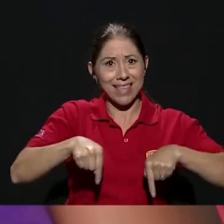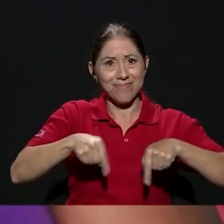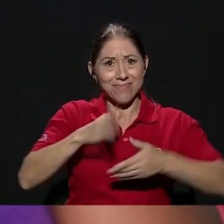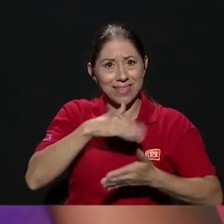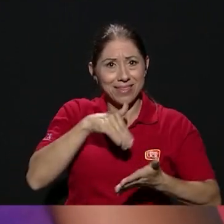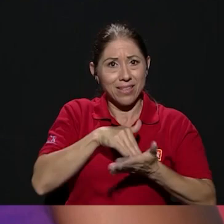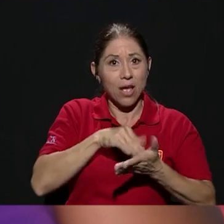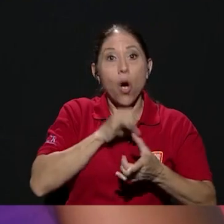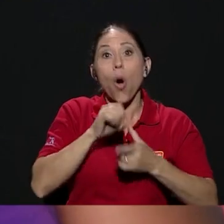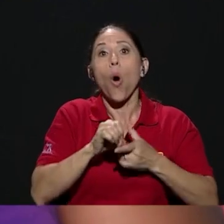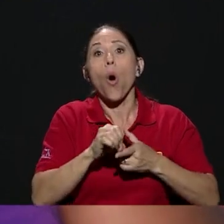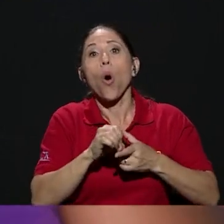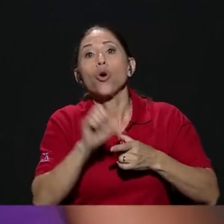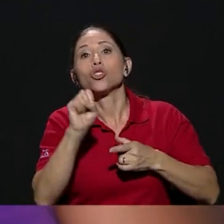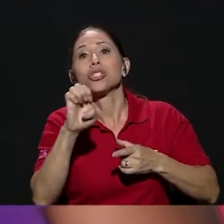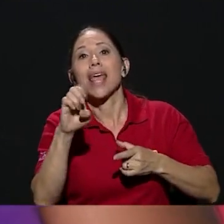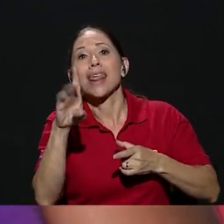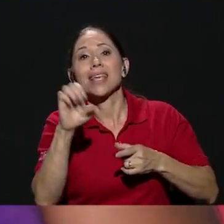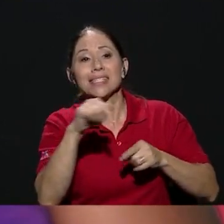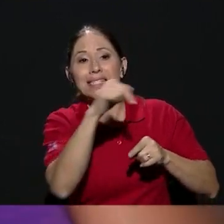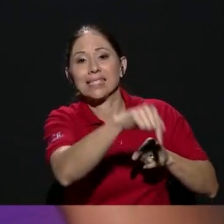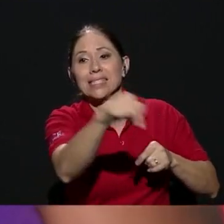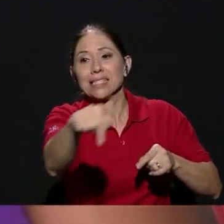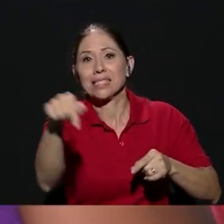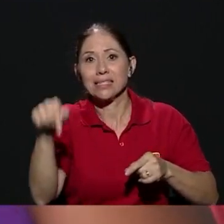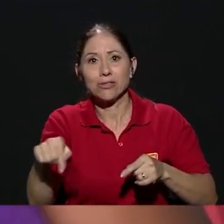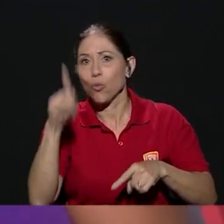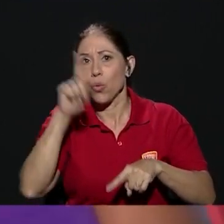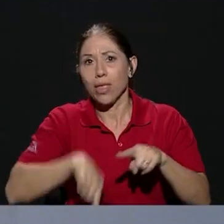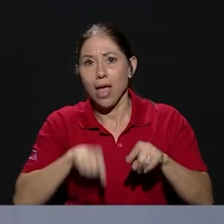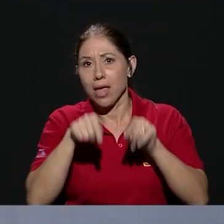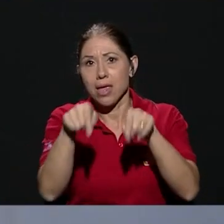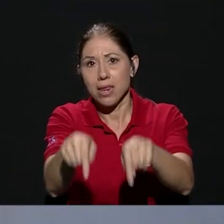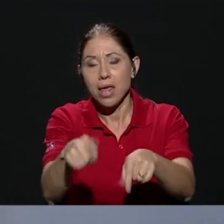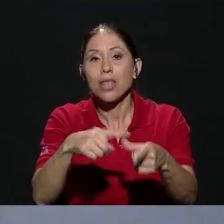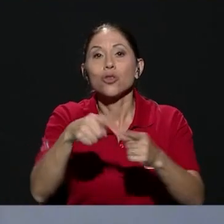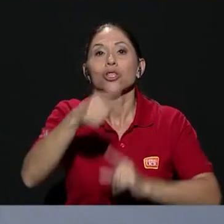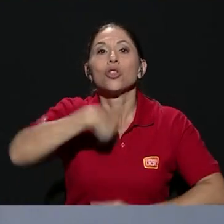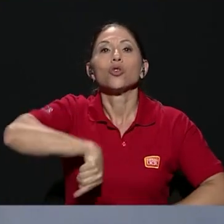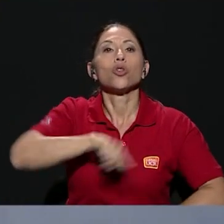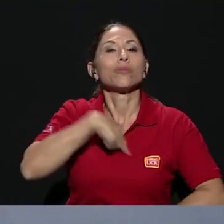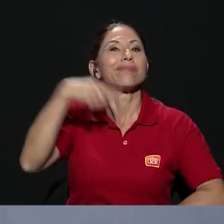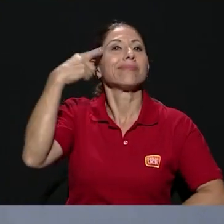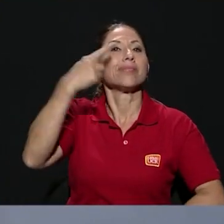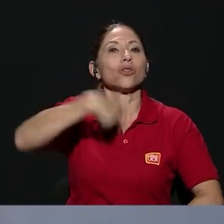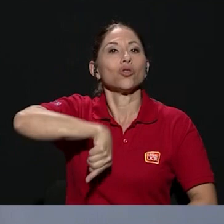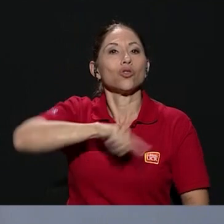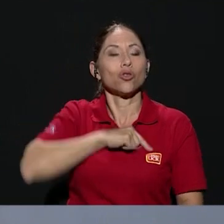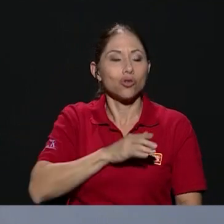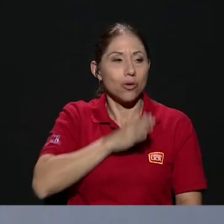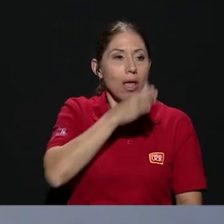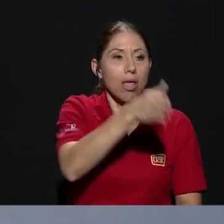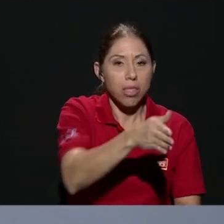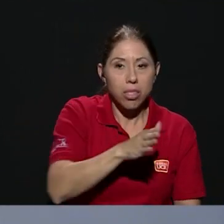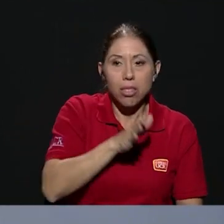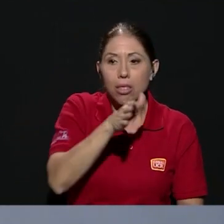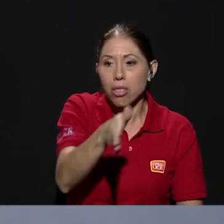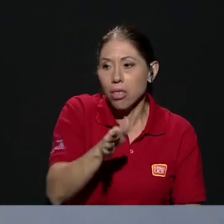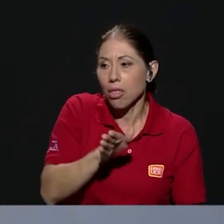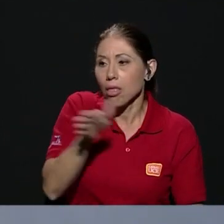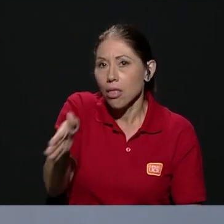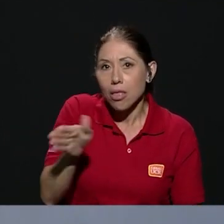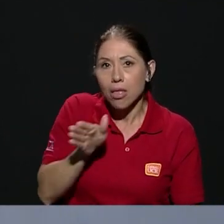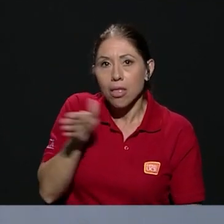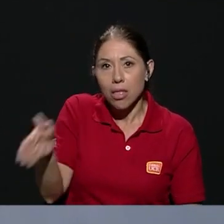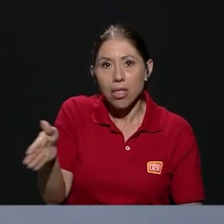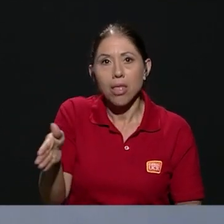sedes que están más cerca para una feria vocacional. Entonces nosotros planteamos la idea de desplazarnos a los diferentes